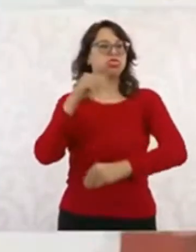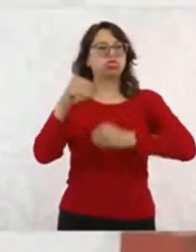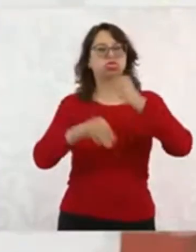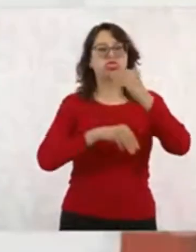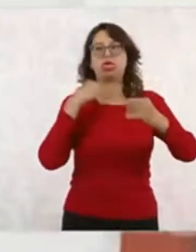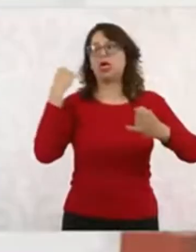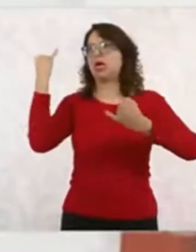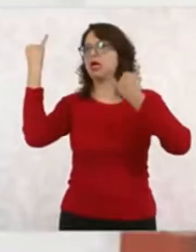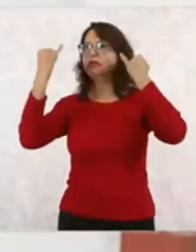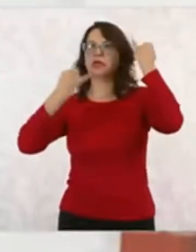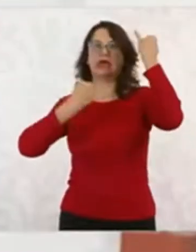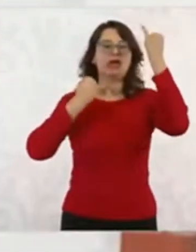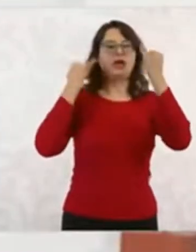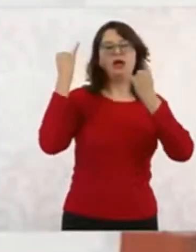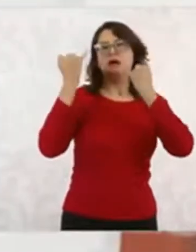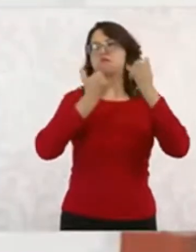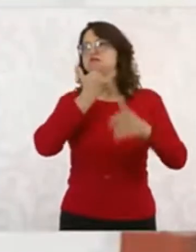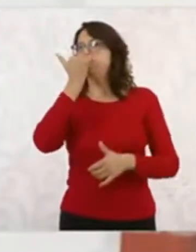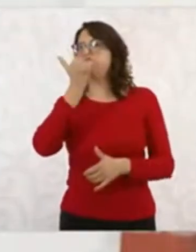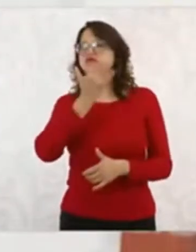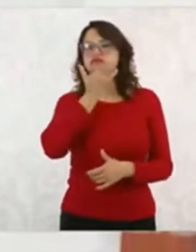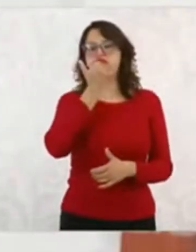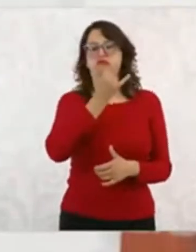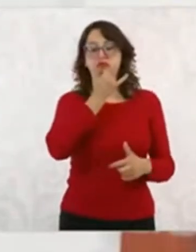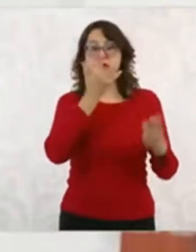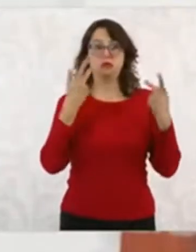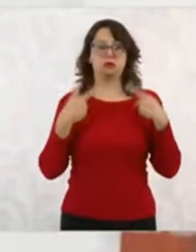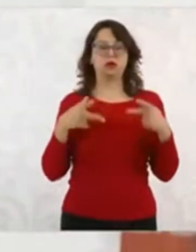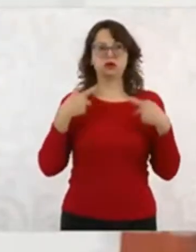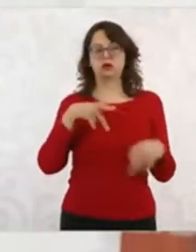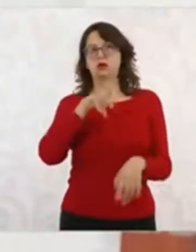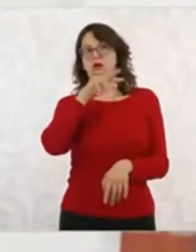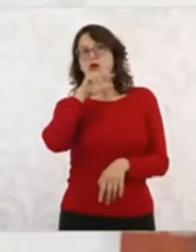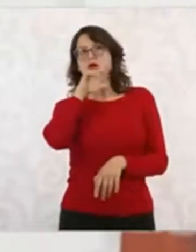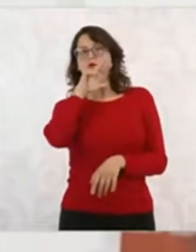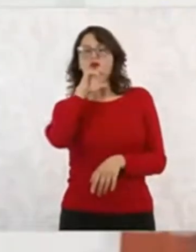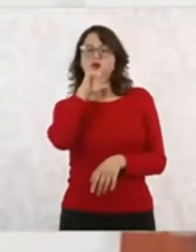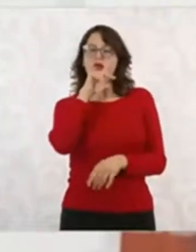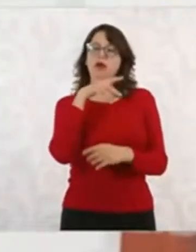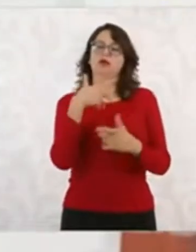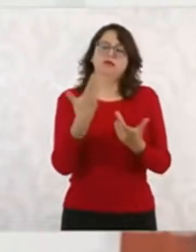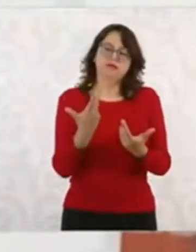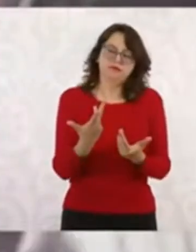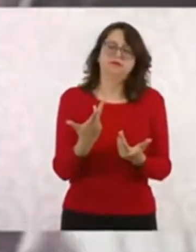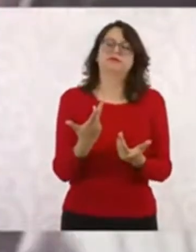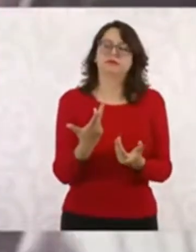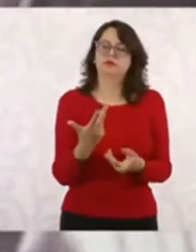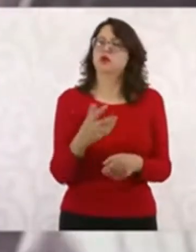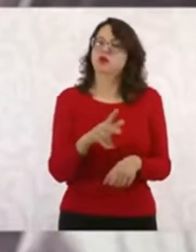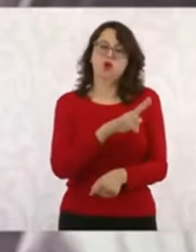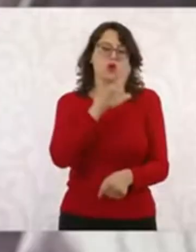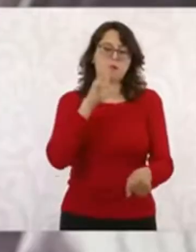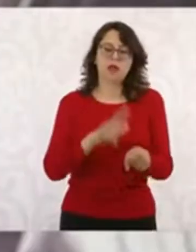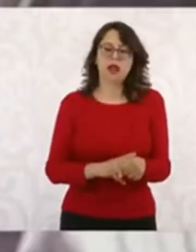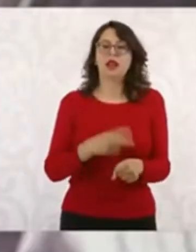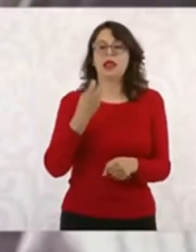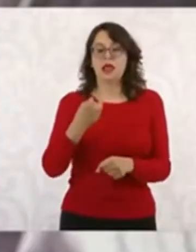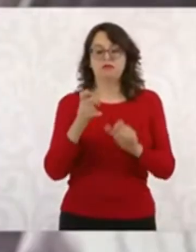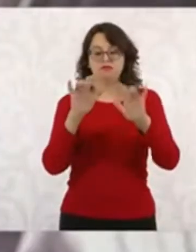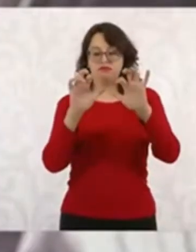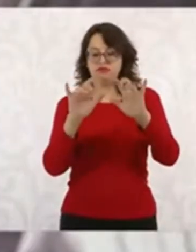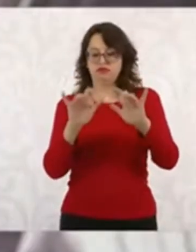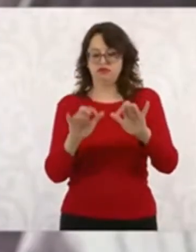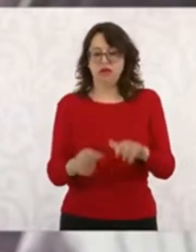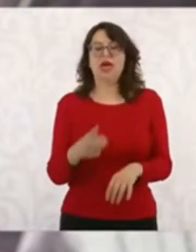críticas, descalificaciones y también preocupaciones legítimas. Y la presidenta ha sido muy enfática, reitero, que